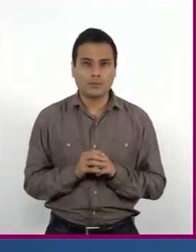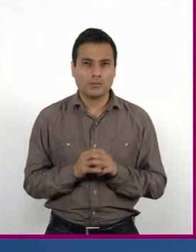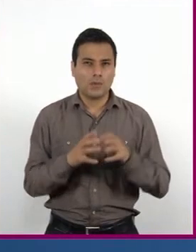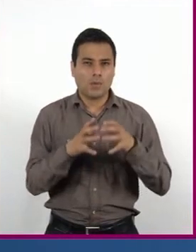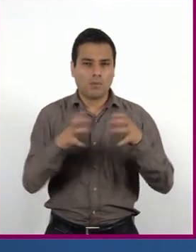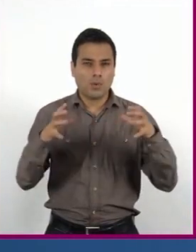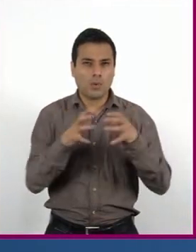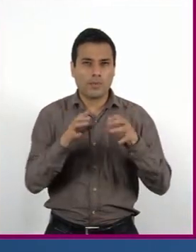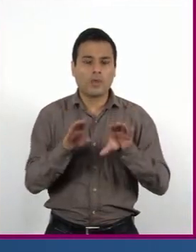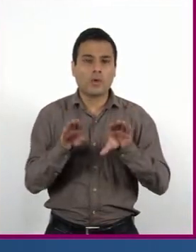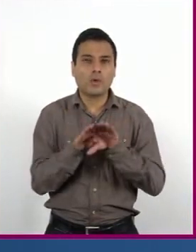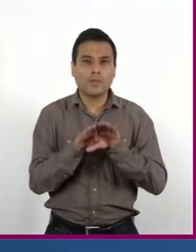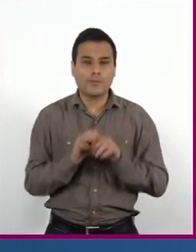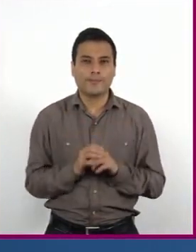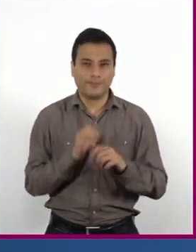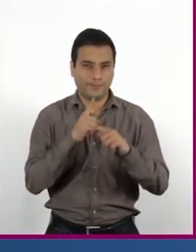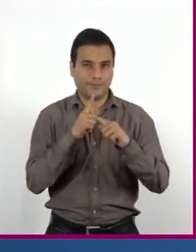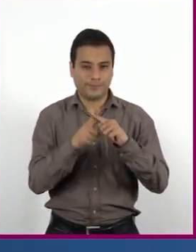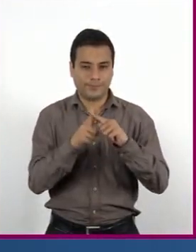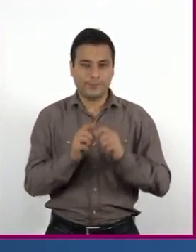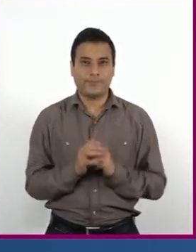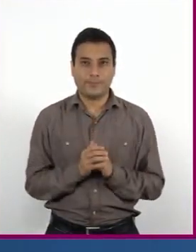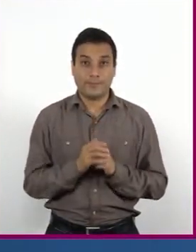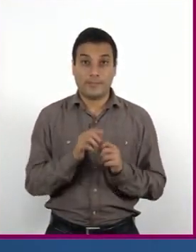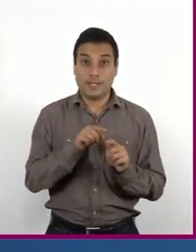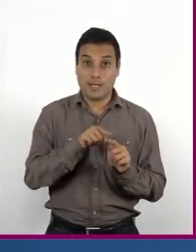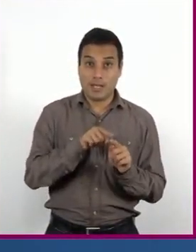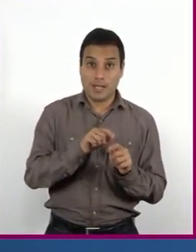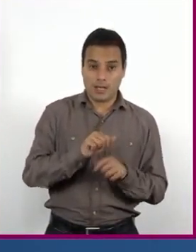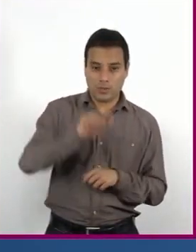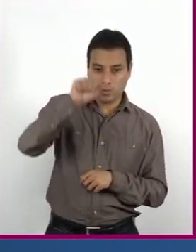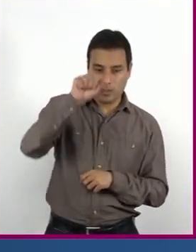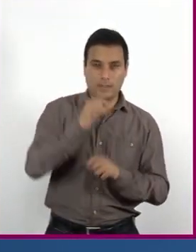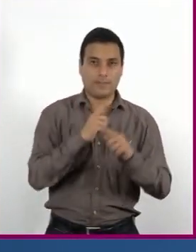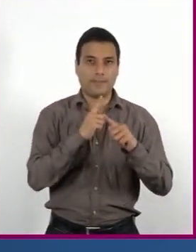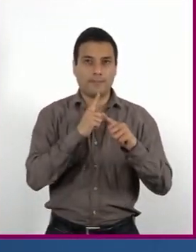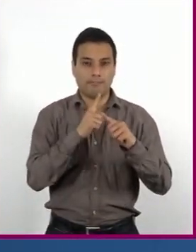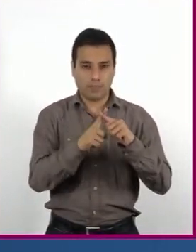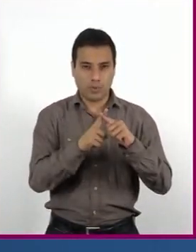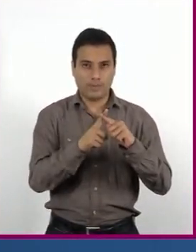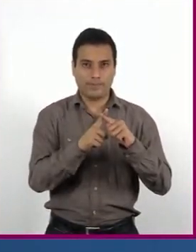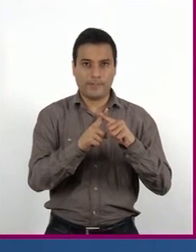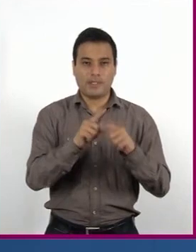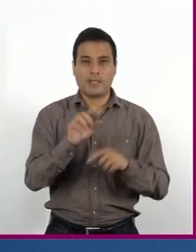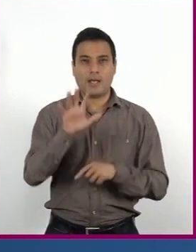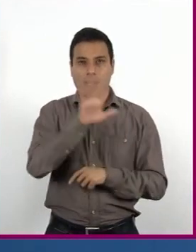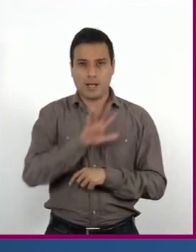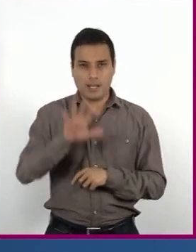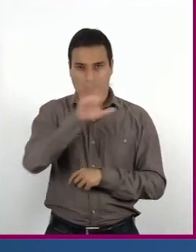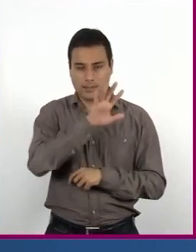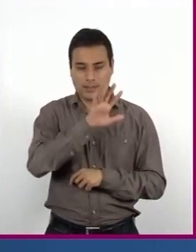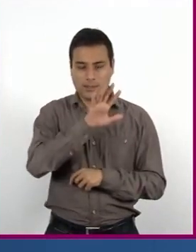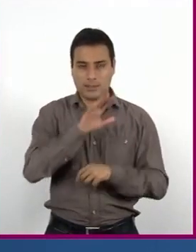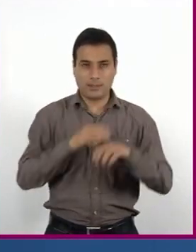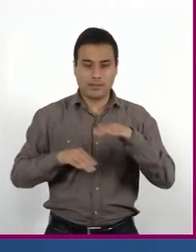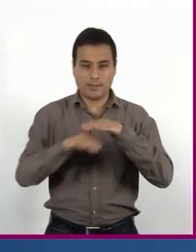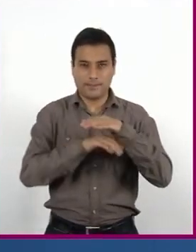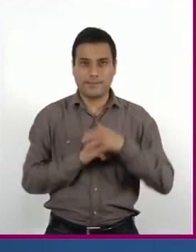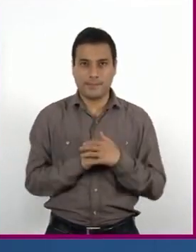se obtiene al multiplicar la medida de la altura por el área de la base. Sabemos que el volumen es